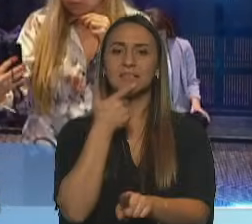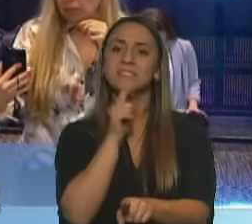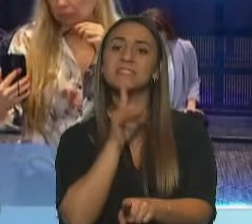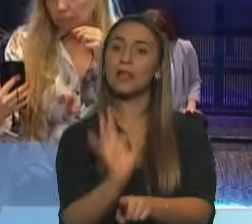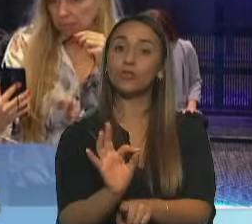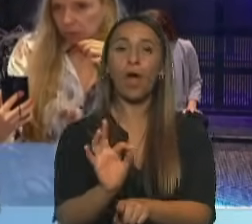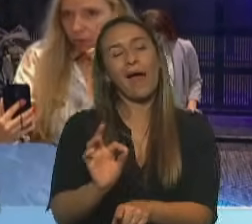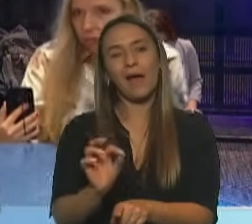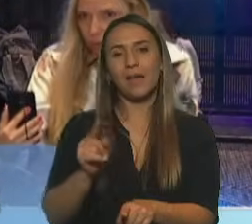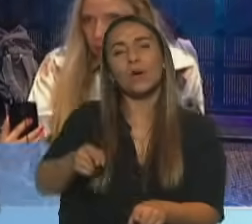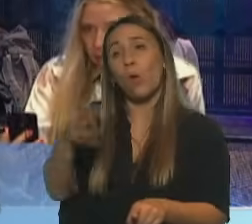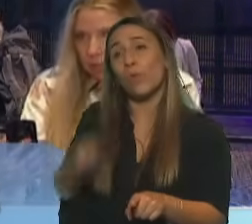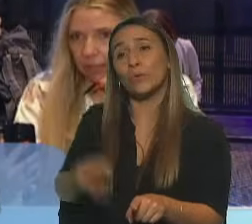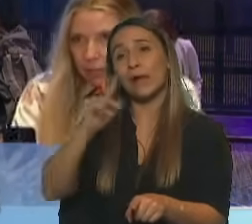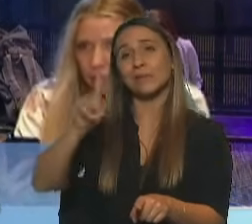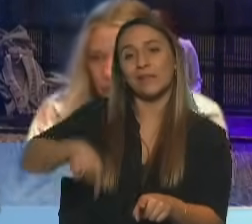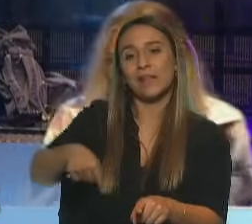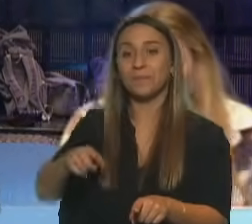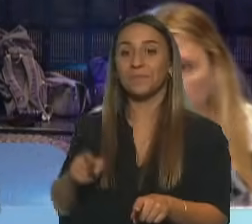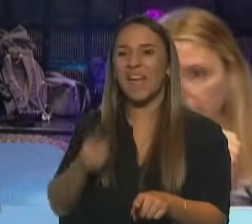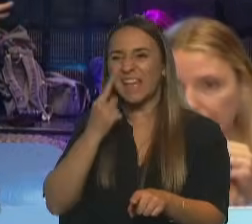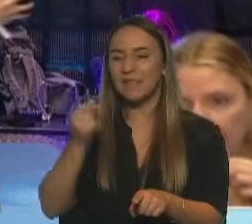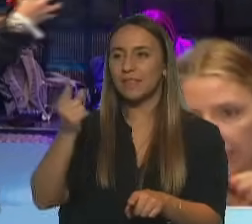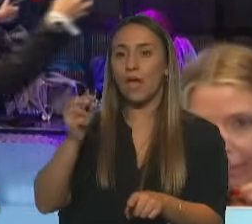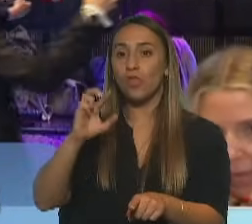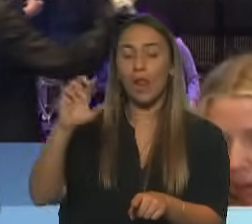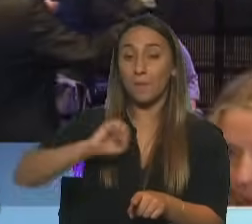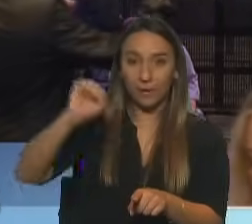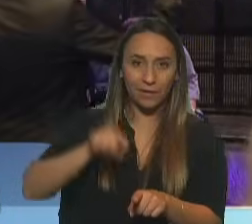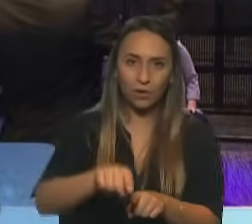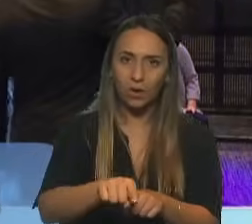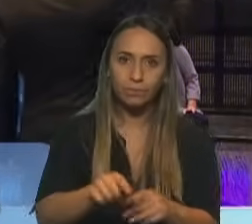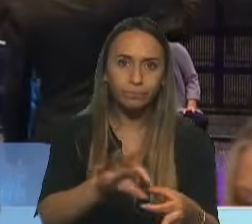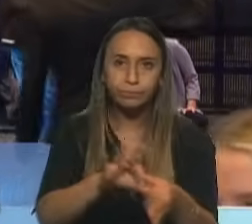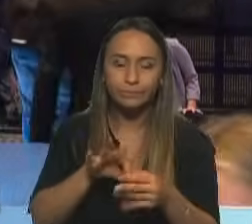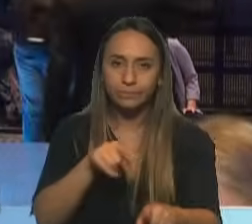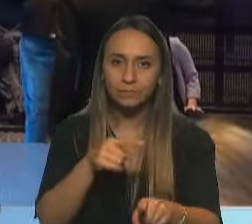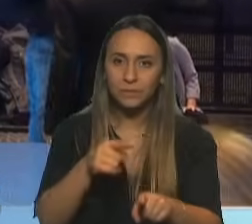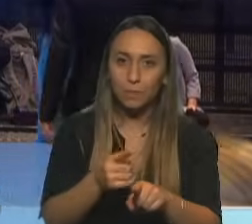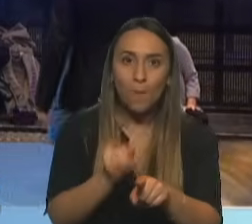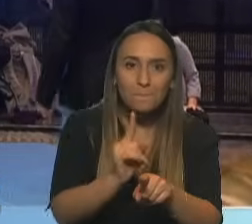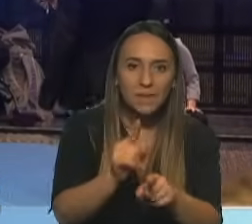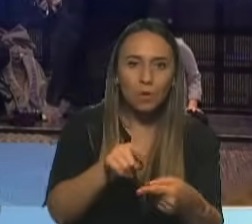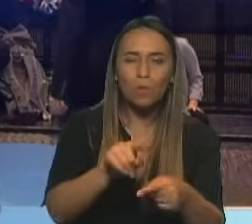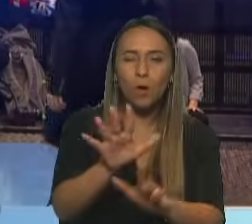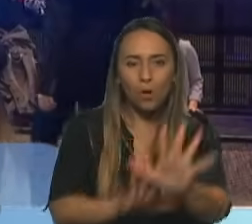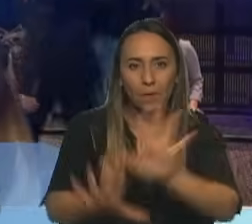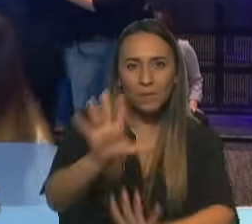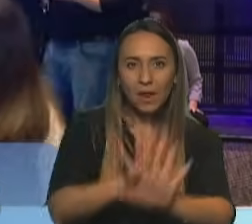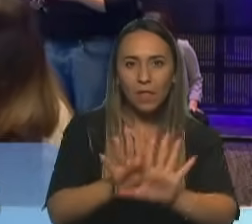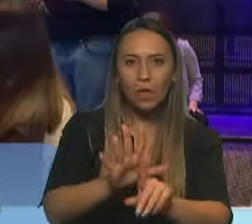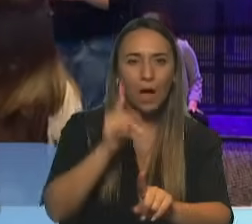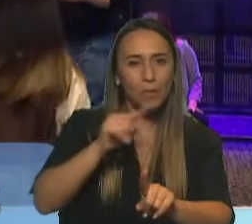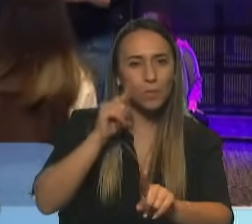saltó el dólar este día. No, lo hacemos era el saltar. momento en que hacemos saltar Claro. el dólar ilegal para generar esta Increíble. presión cambiaria. Bueno, esta última